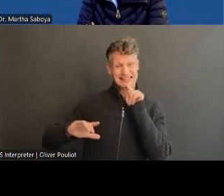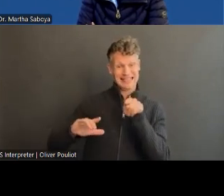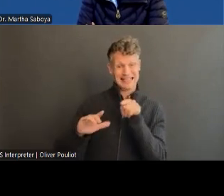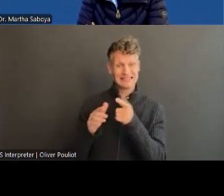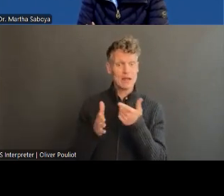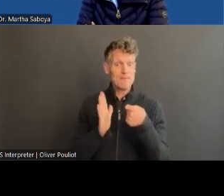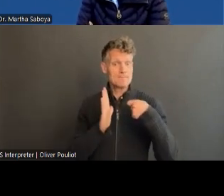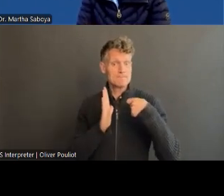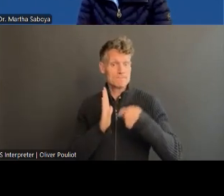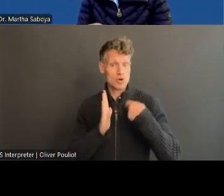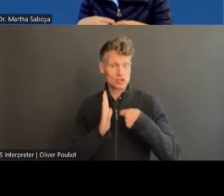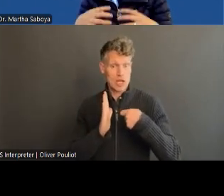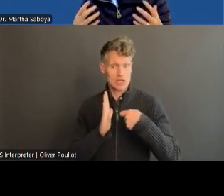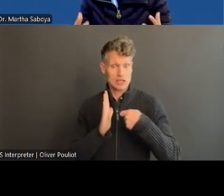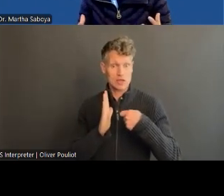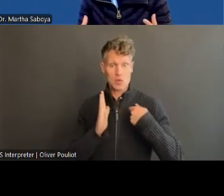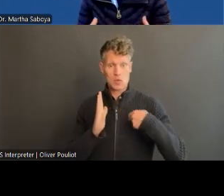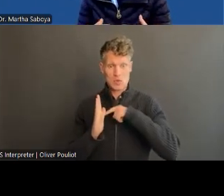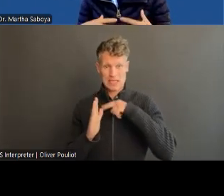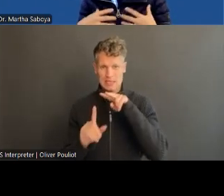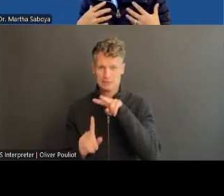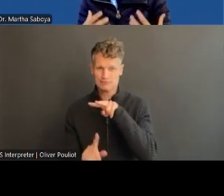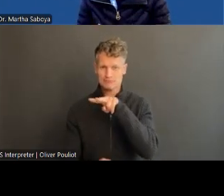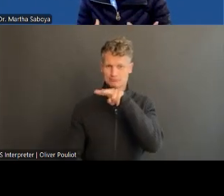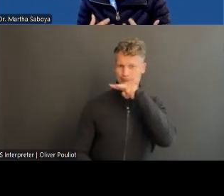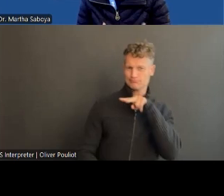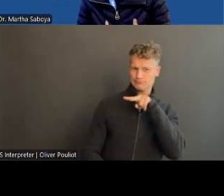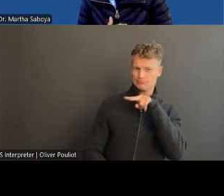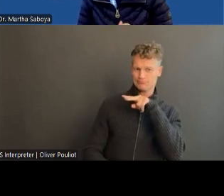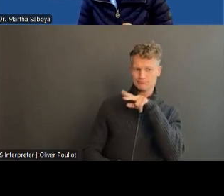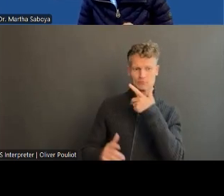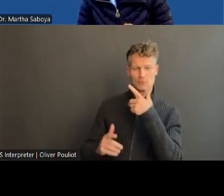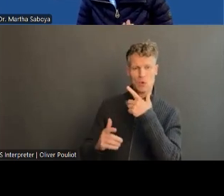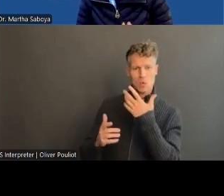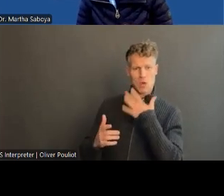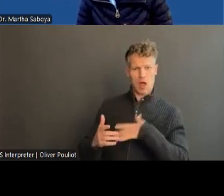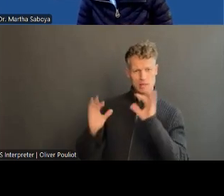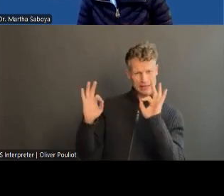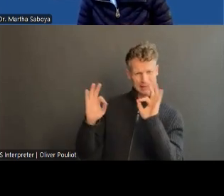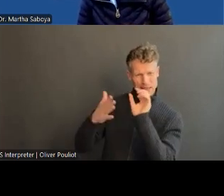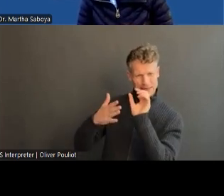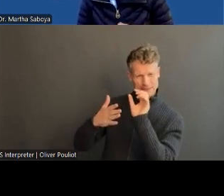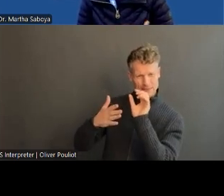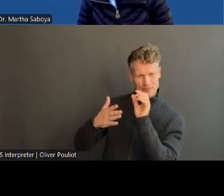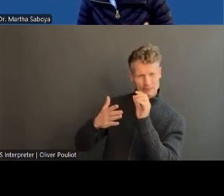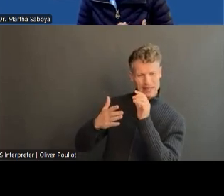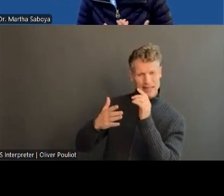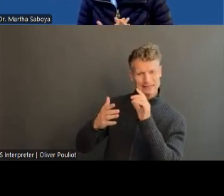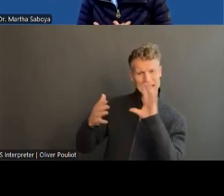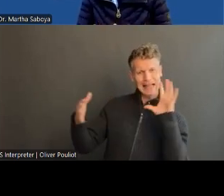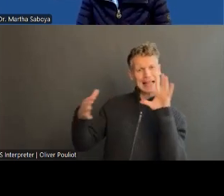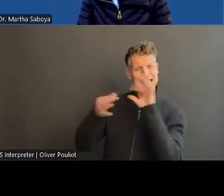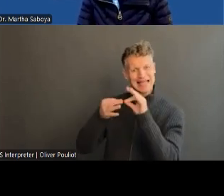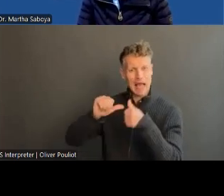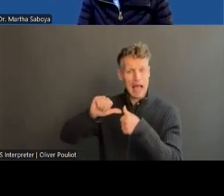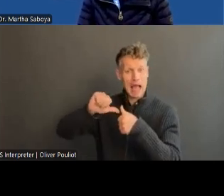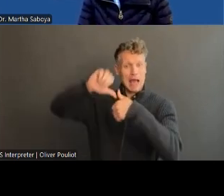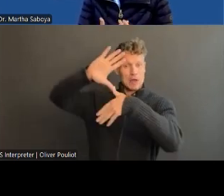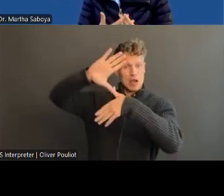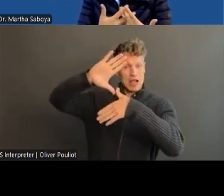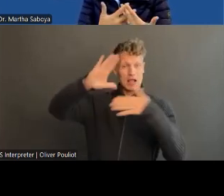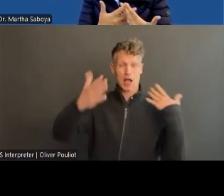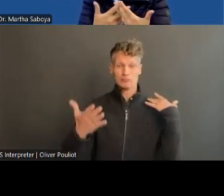sido diseñadas basándonos en el alcance y la historia larga de la región